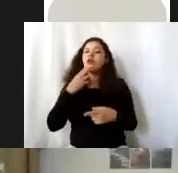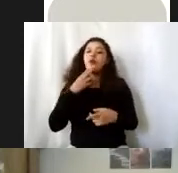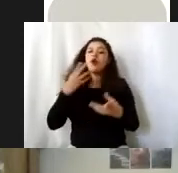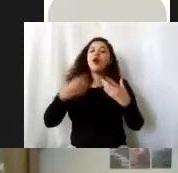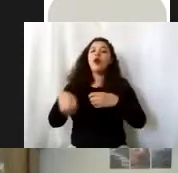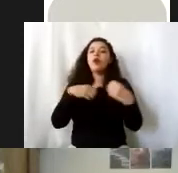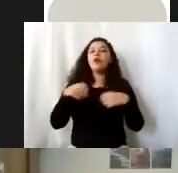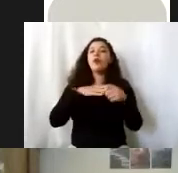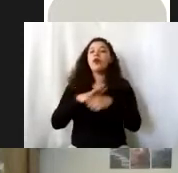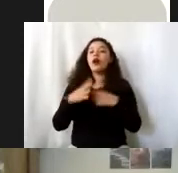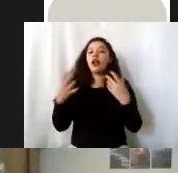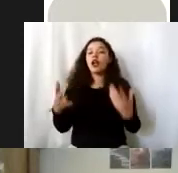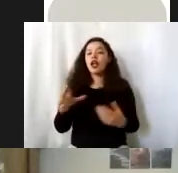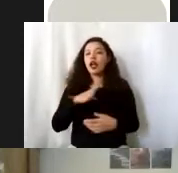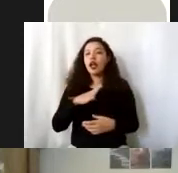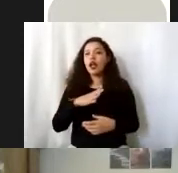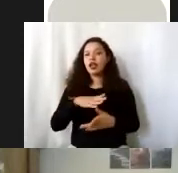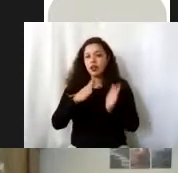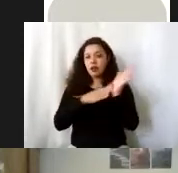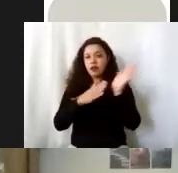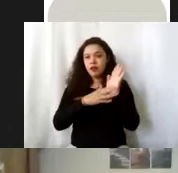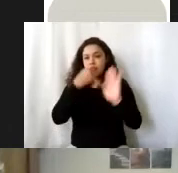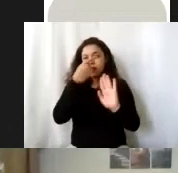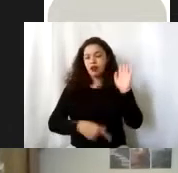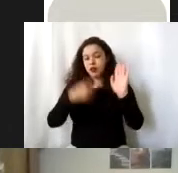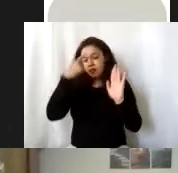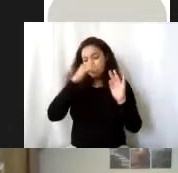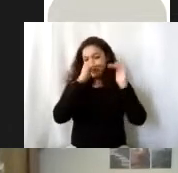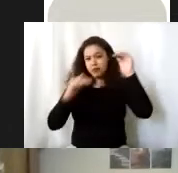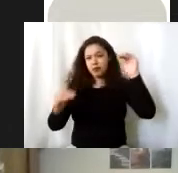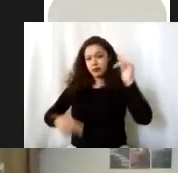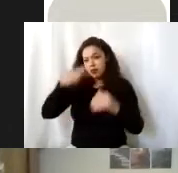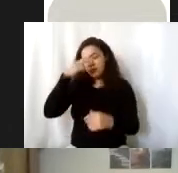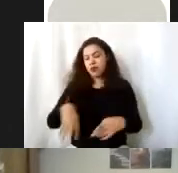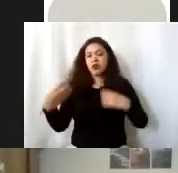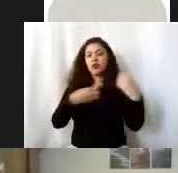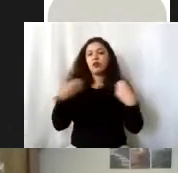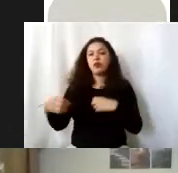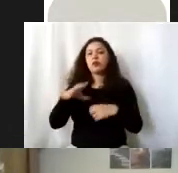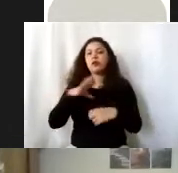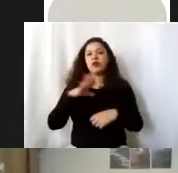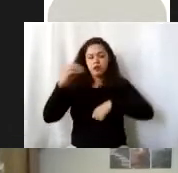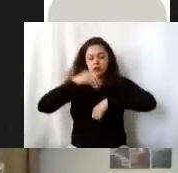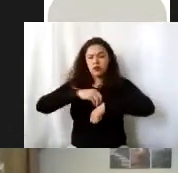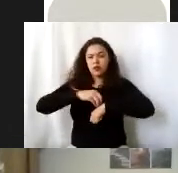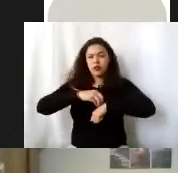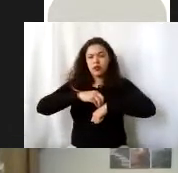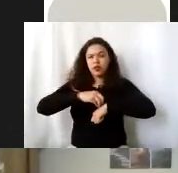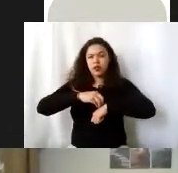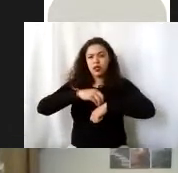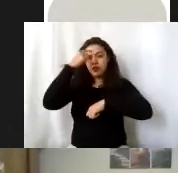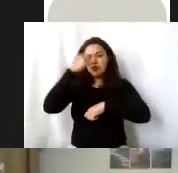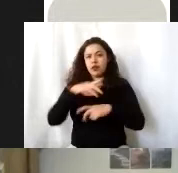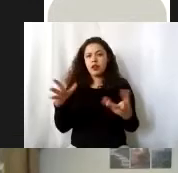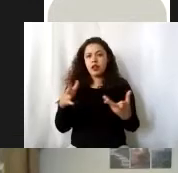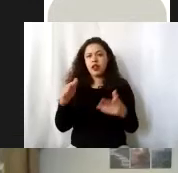está en ¿cómo se llama? En el documento de clasificación mexicana de ocupaciones, que se desprende de la